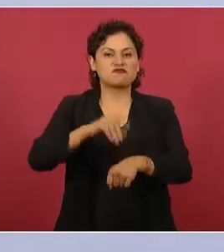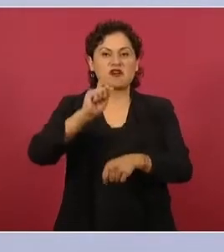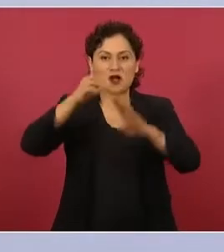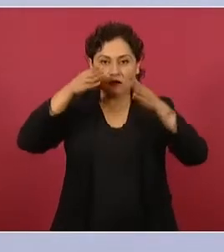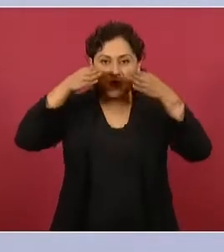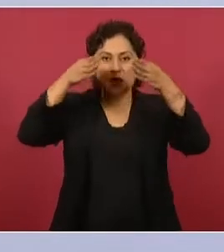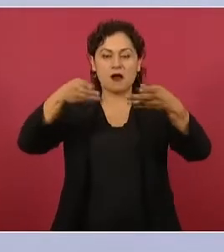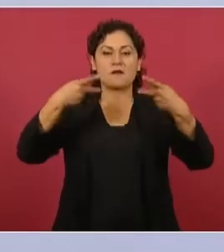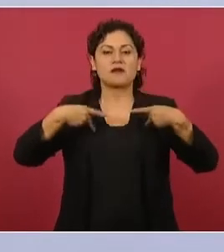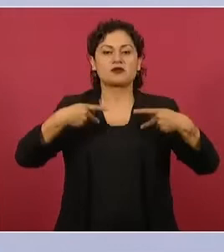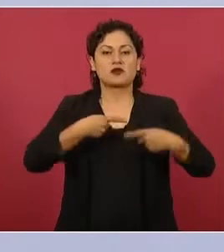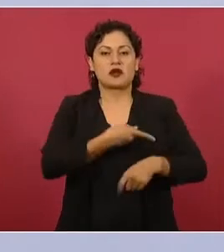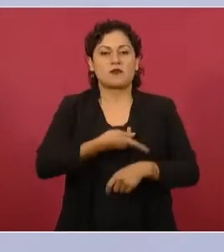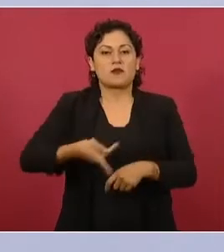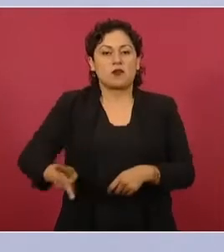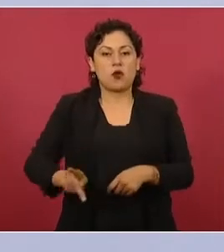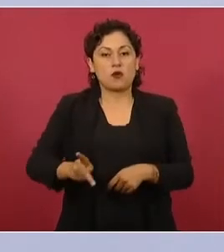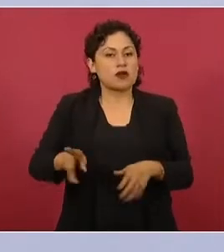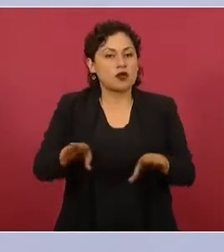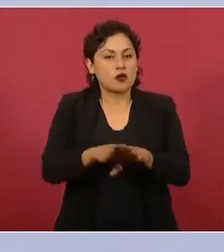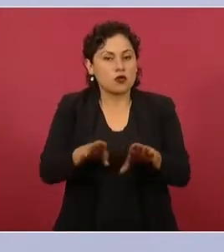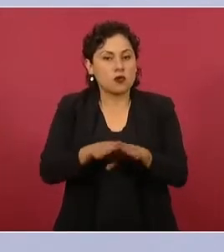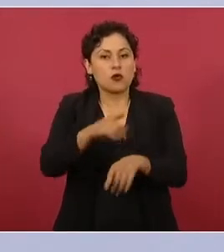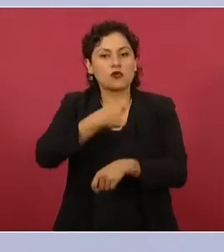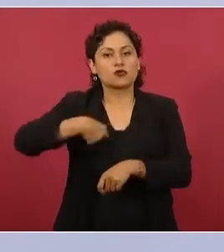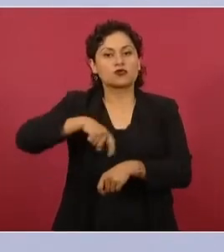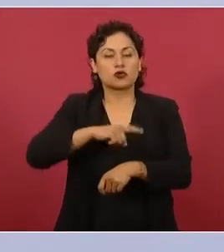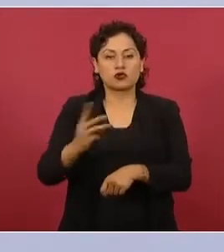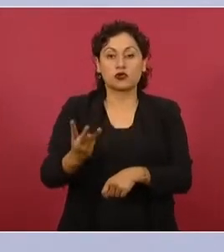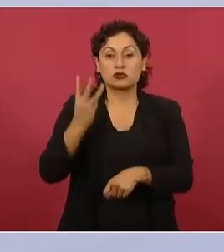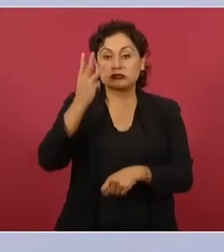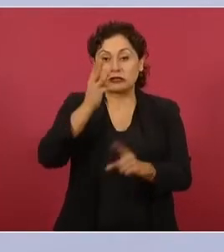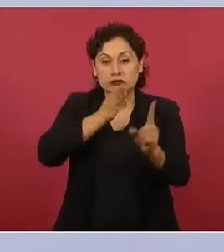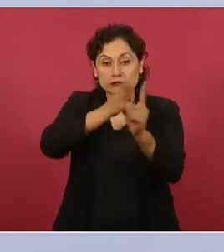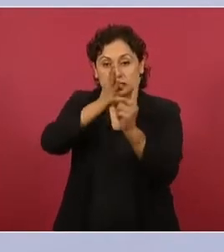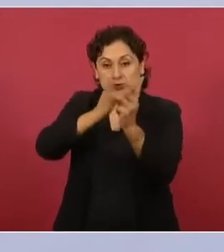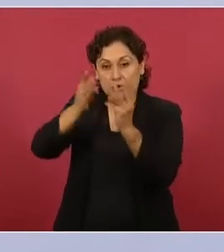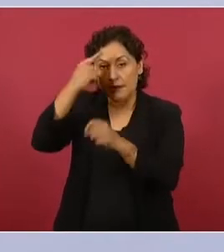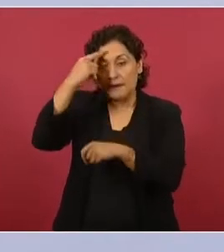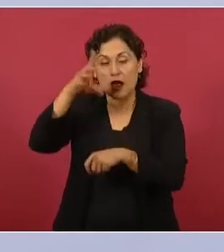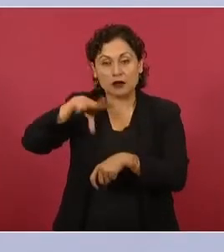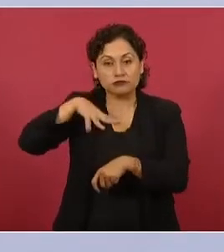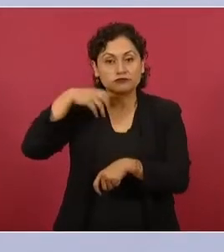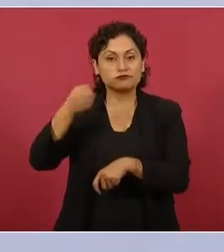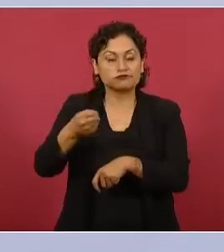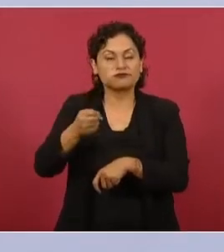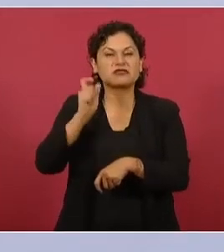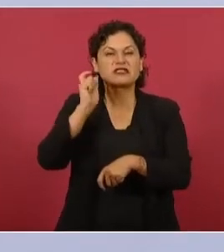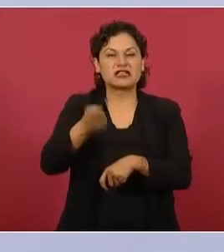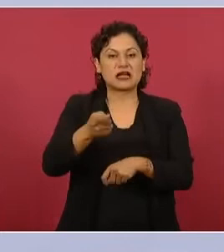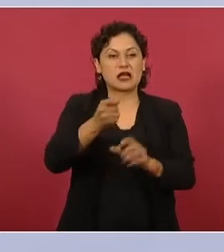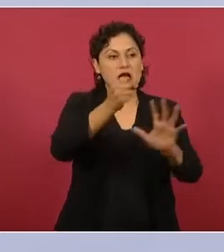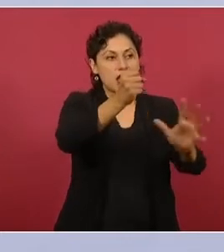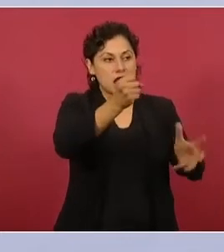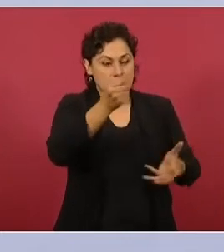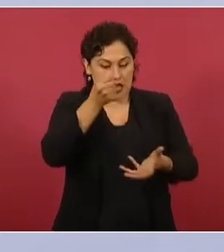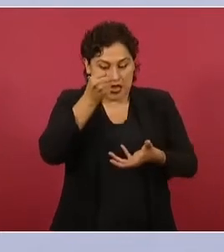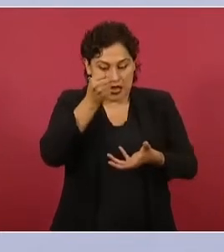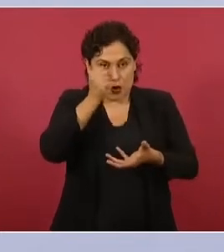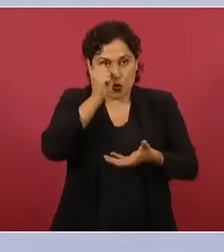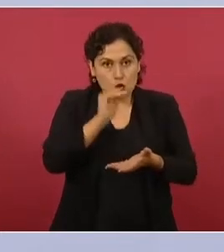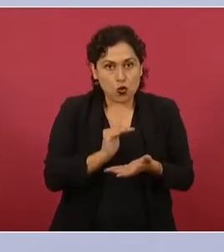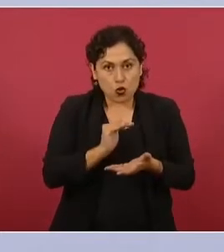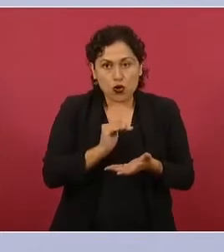ello impulsamos 3 estrategias frente a los retos que enfrentamos. La primera es hacer más con menos, a pesar de